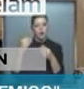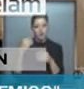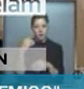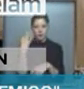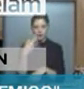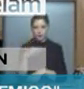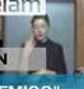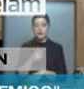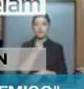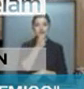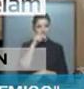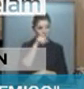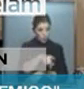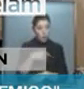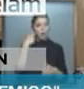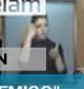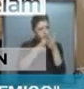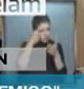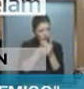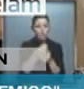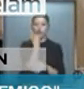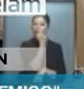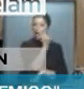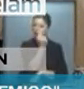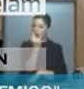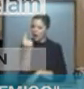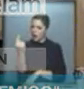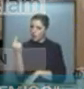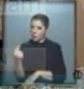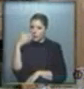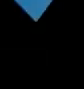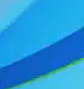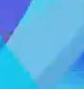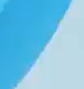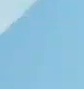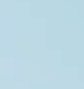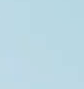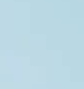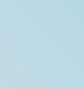esfuerzo personal e individual de cada uno de nosotros para poder progresar.